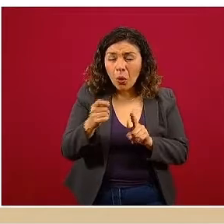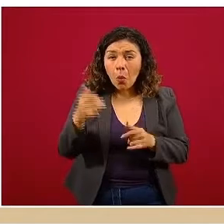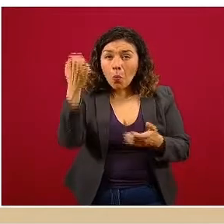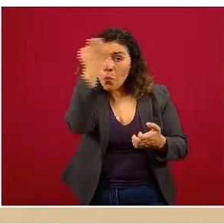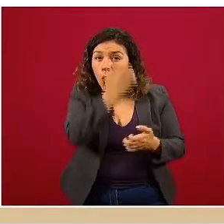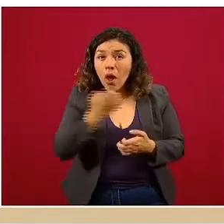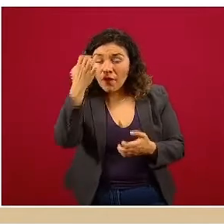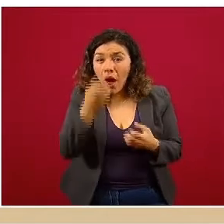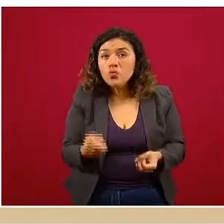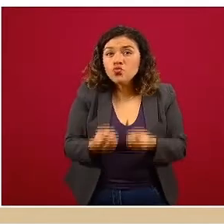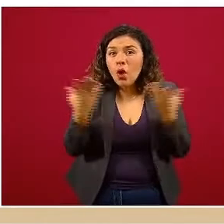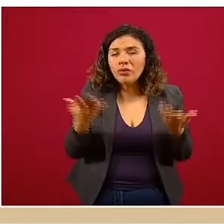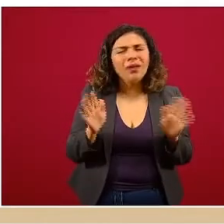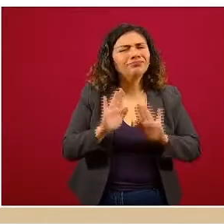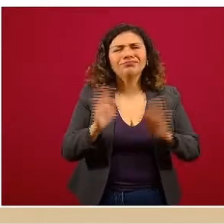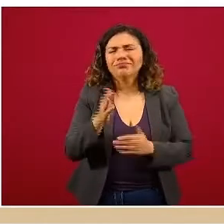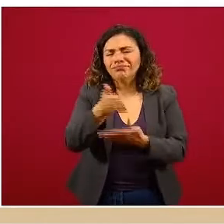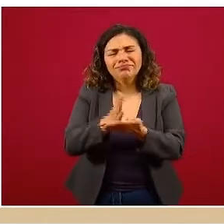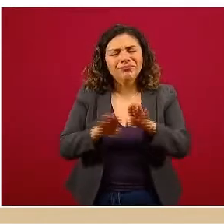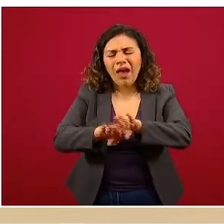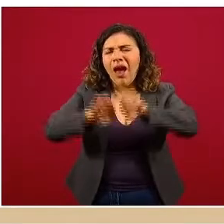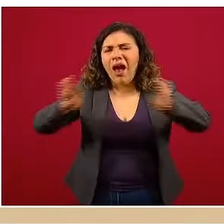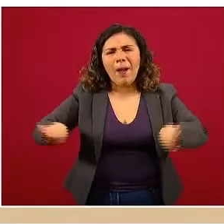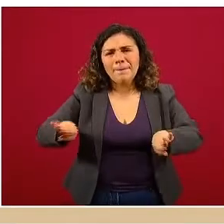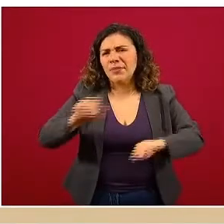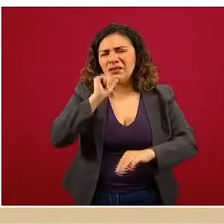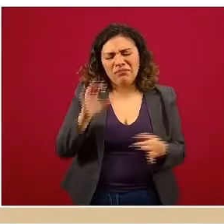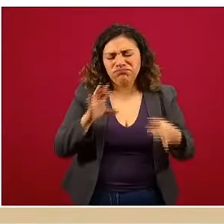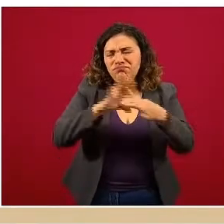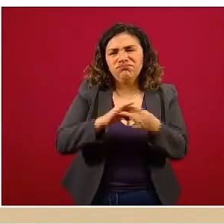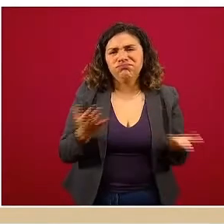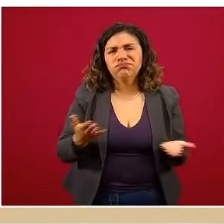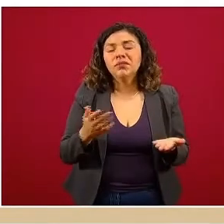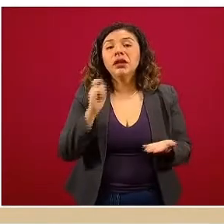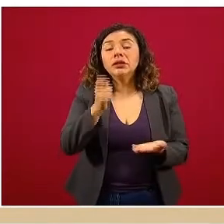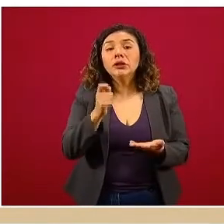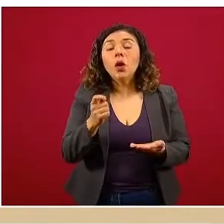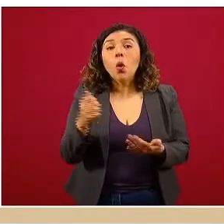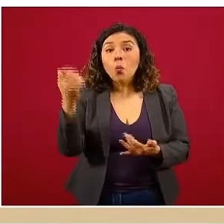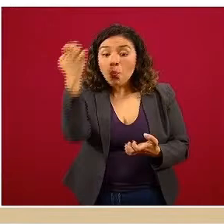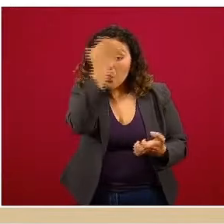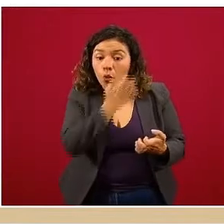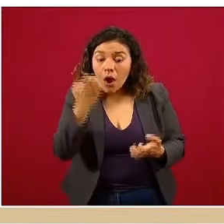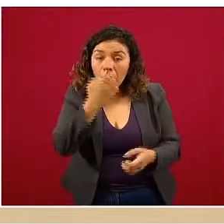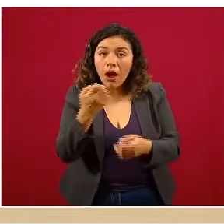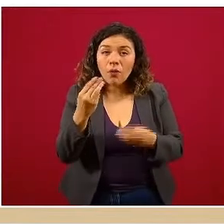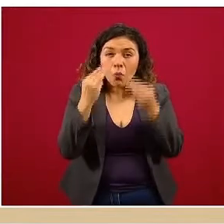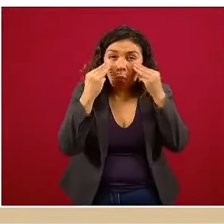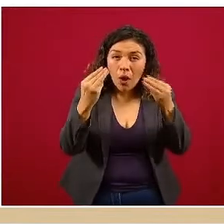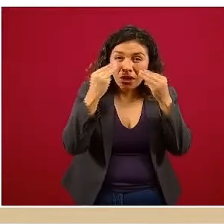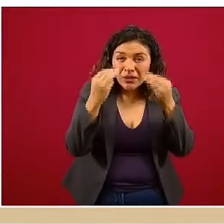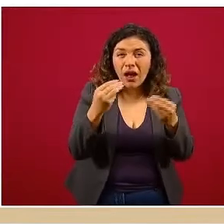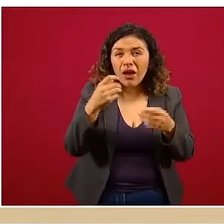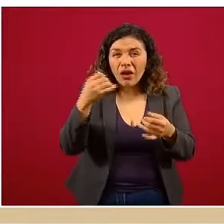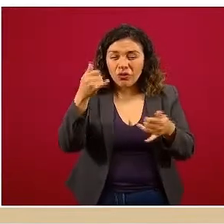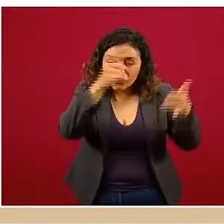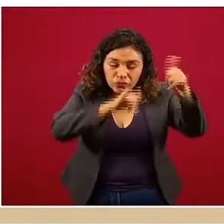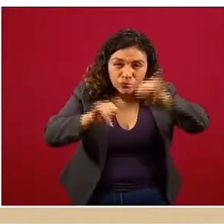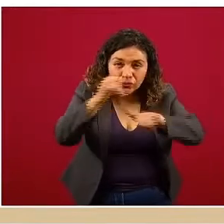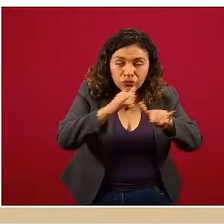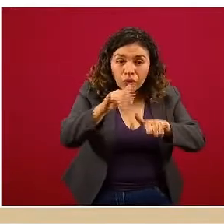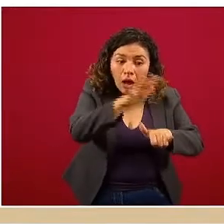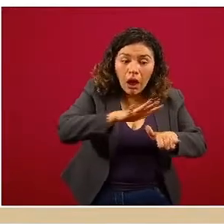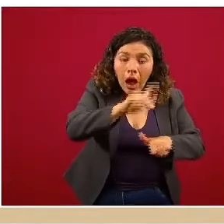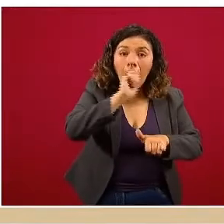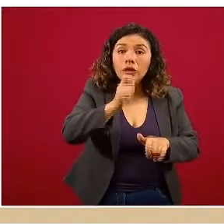pruebas realizadas. No tiene relación alguna. Es las pruebas que se realizaron, cuántas